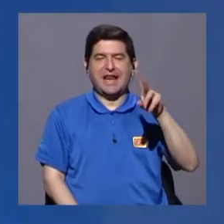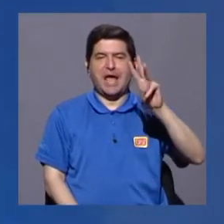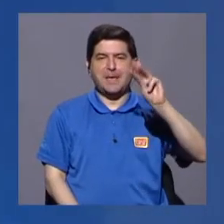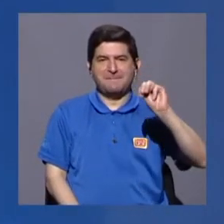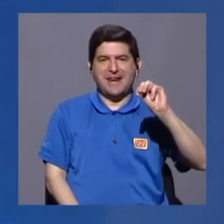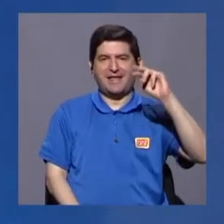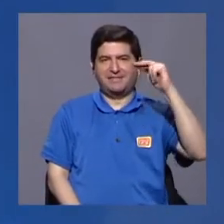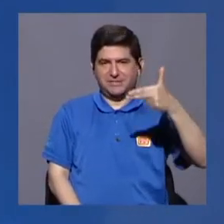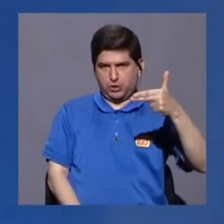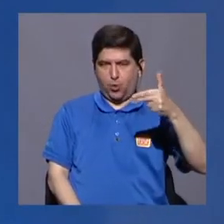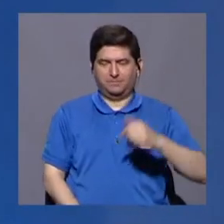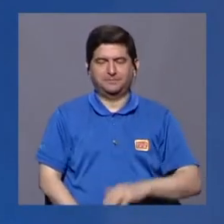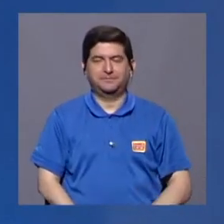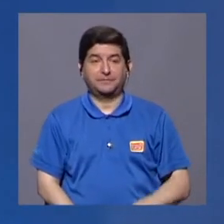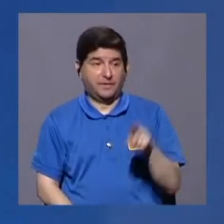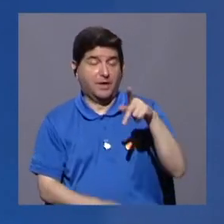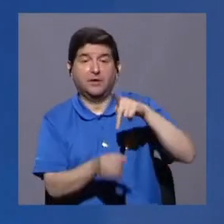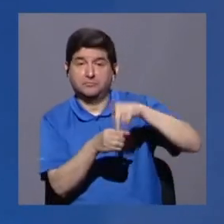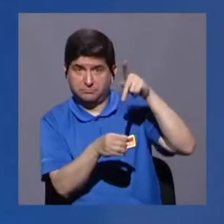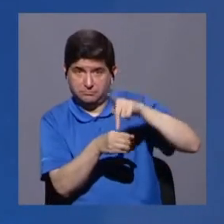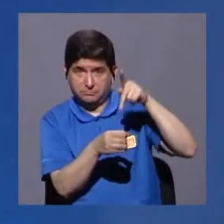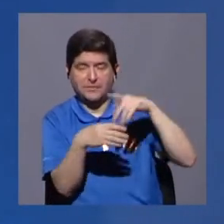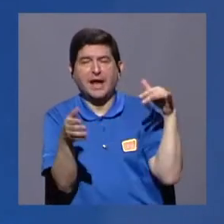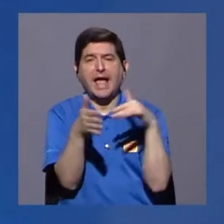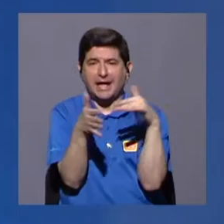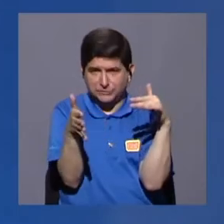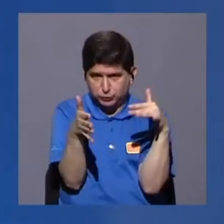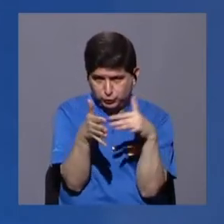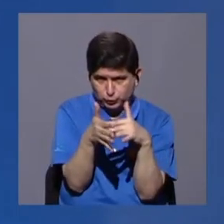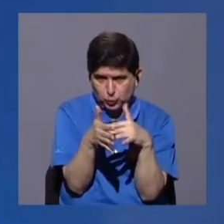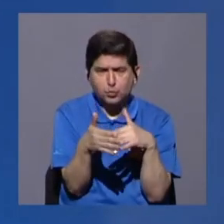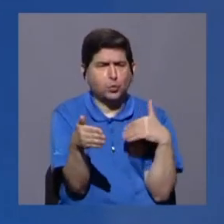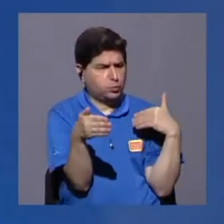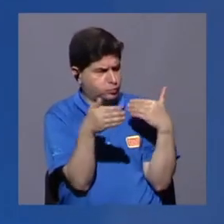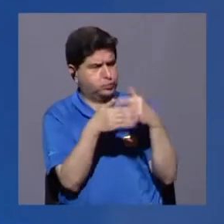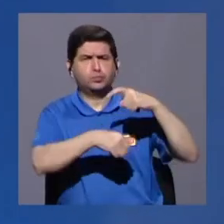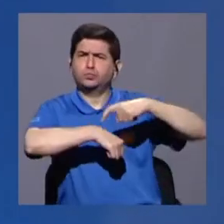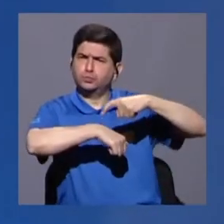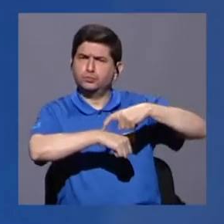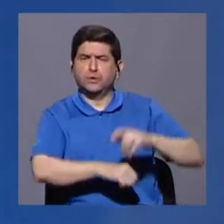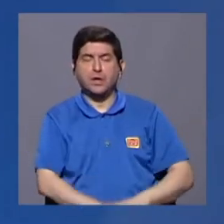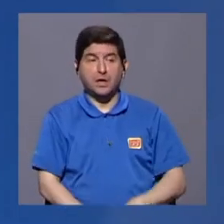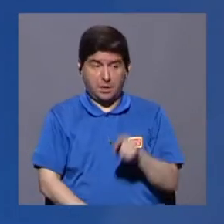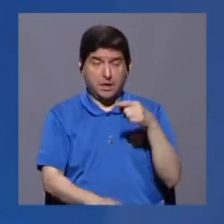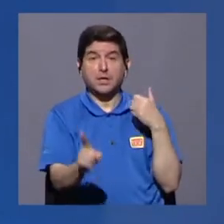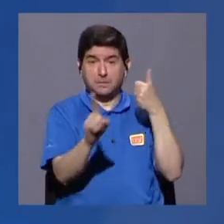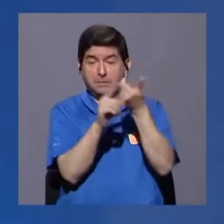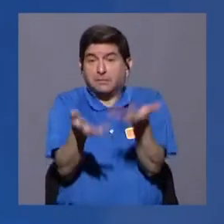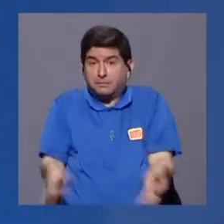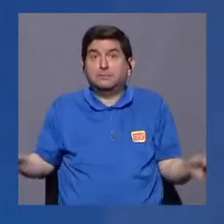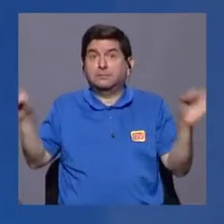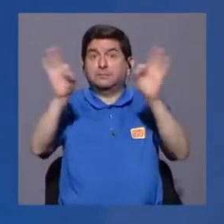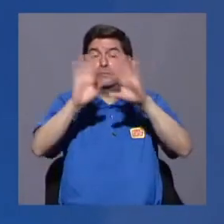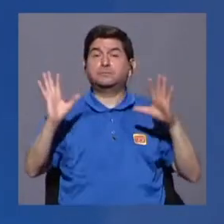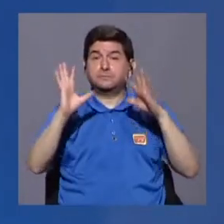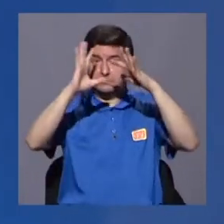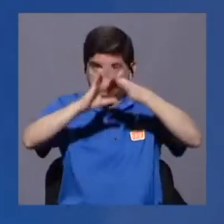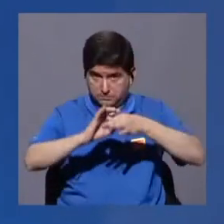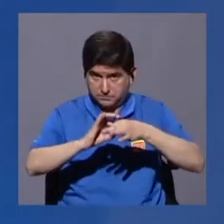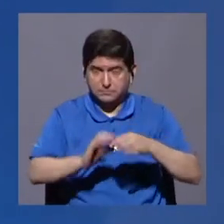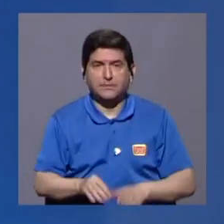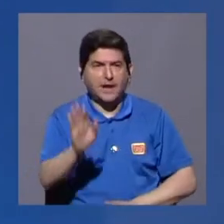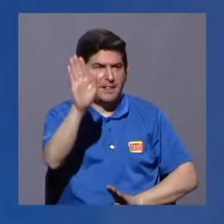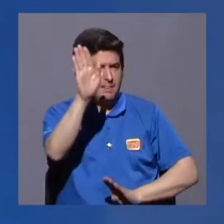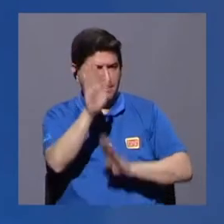chacón quien participó un estudio muy reciente de mucho impacto referente al